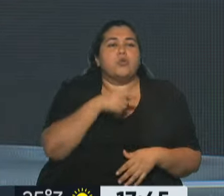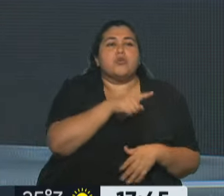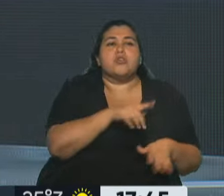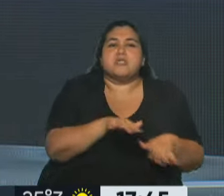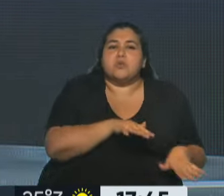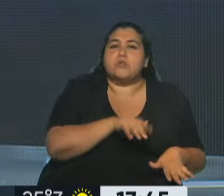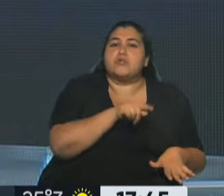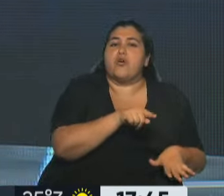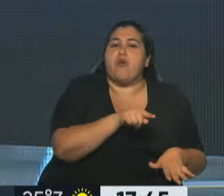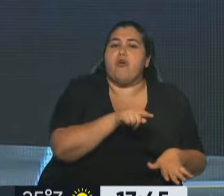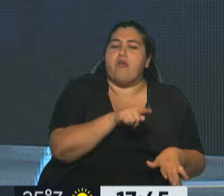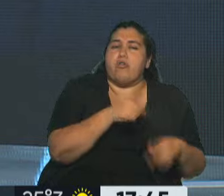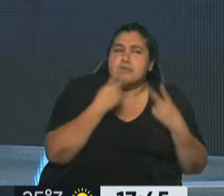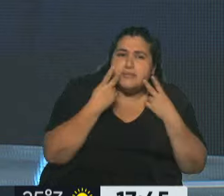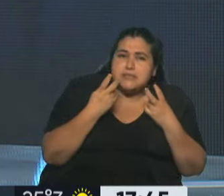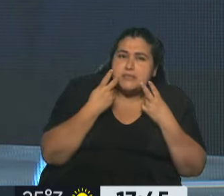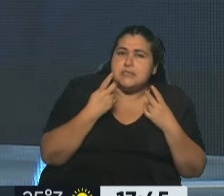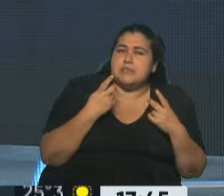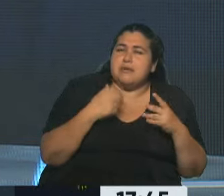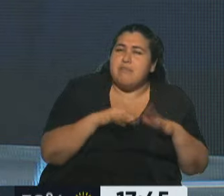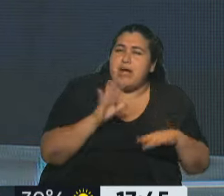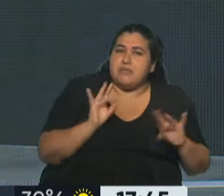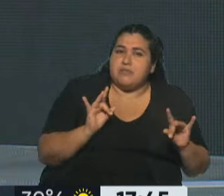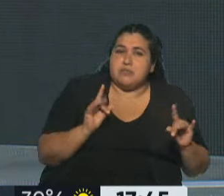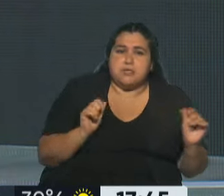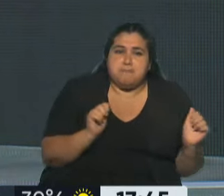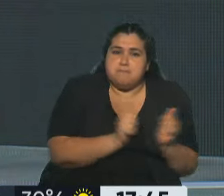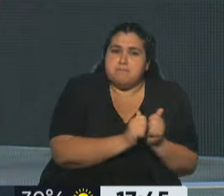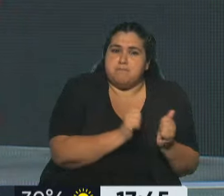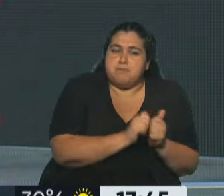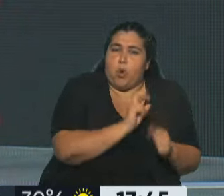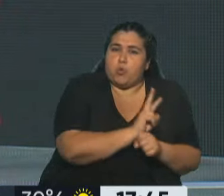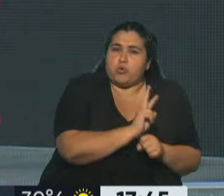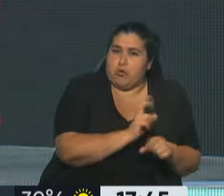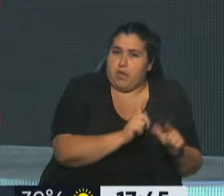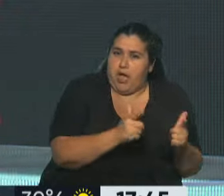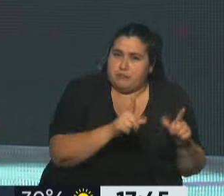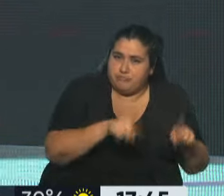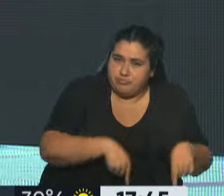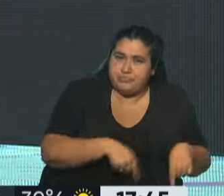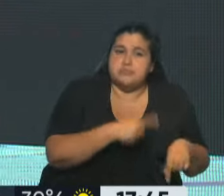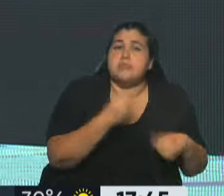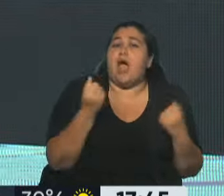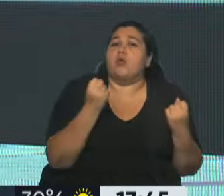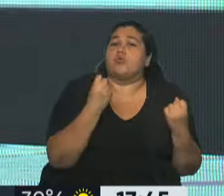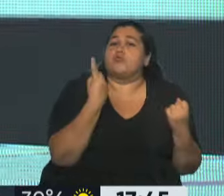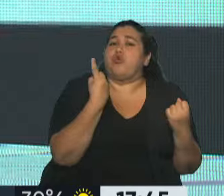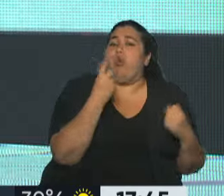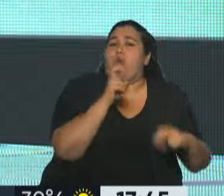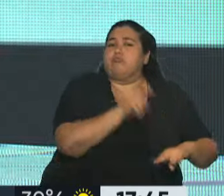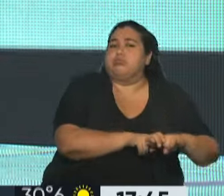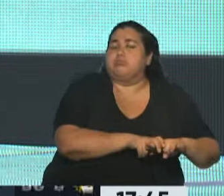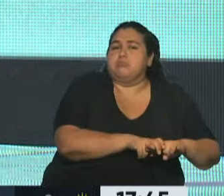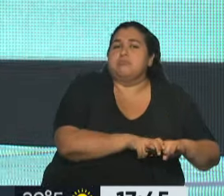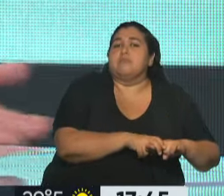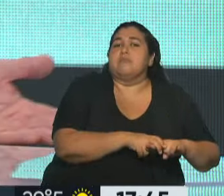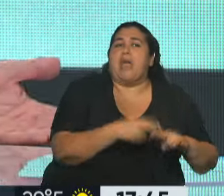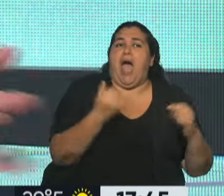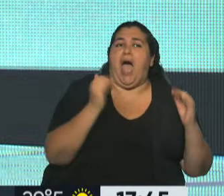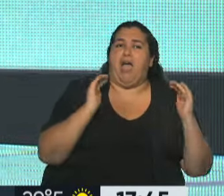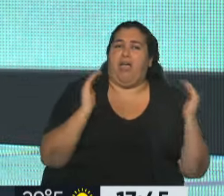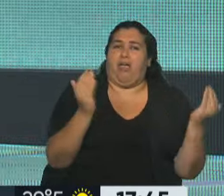situaciones tan sensibles no tuviera custodia o que se dirigiera en un auto que tenía una suerte de blindaje pero no